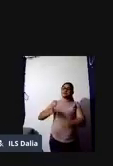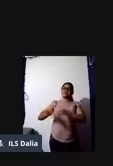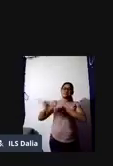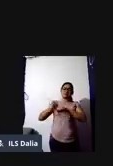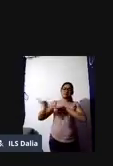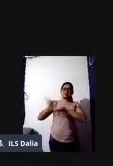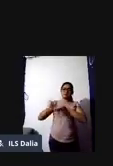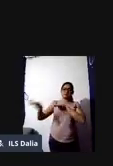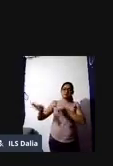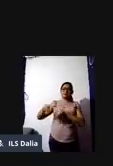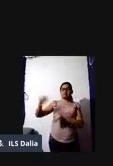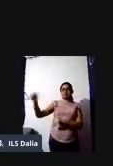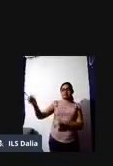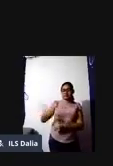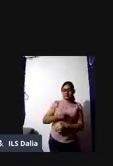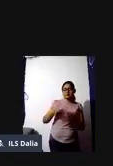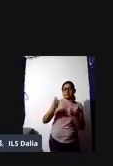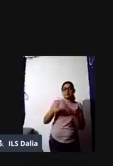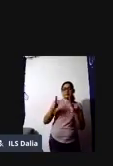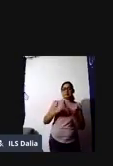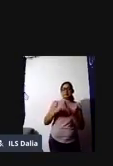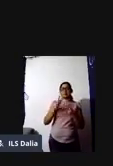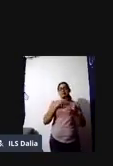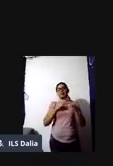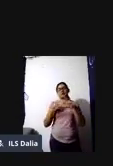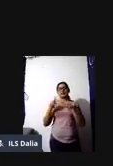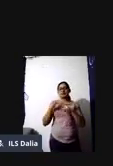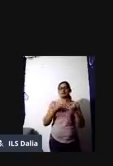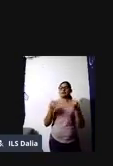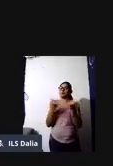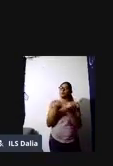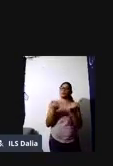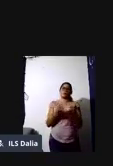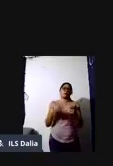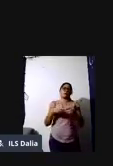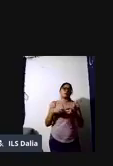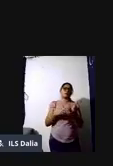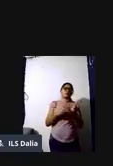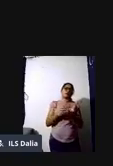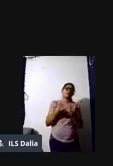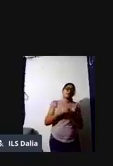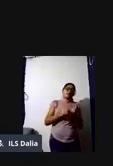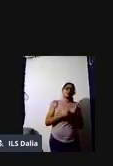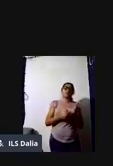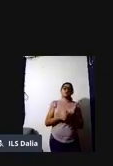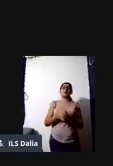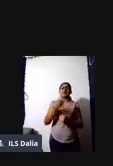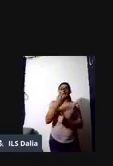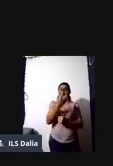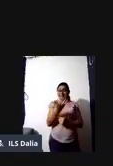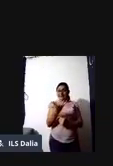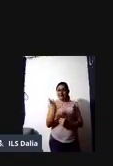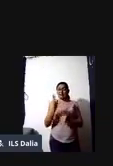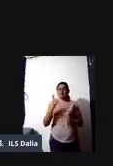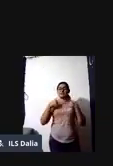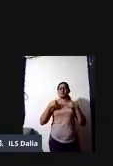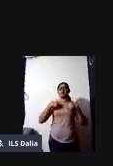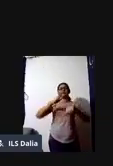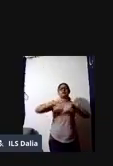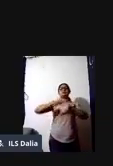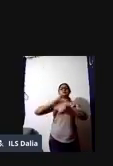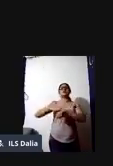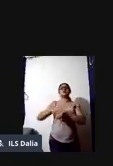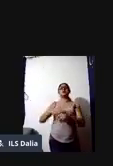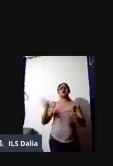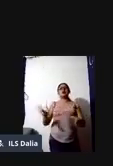tienen irritabilidad a un nivel superior. A esas personas yo les invito a externar las emociones,